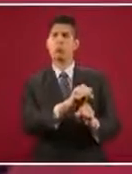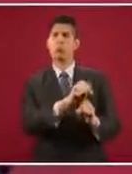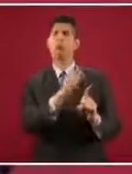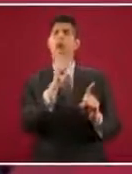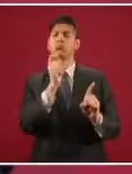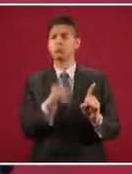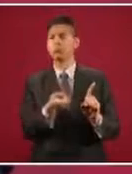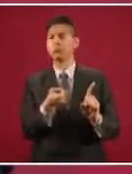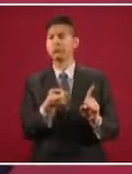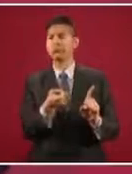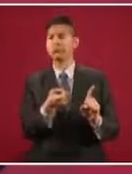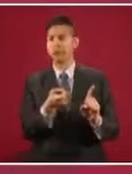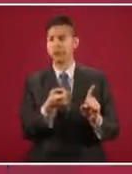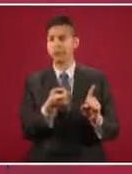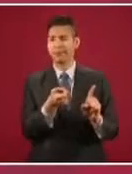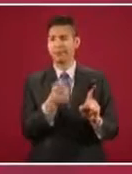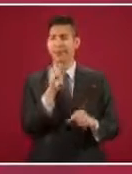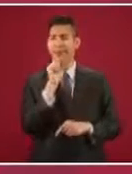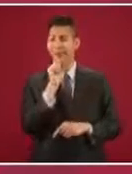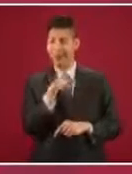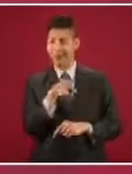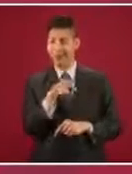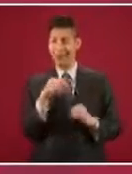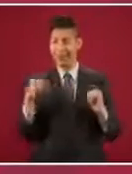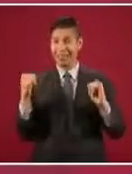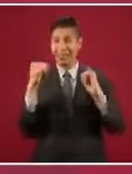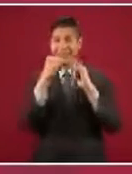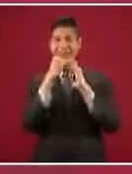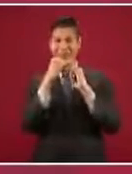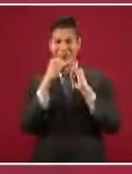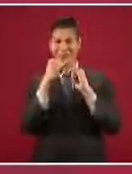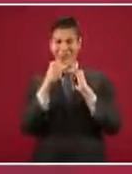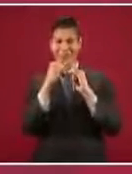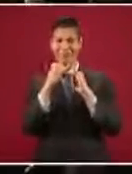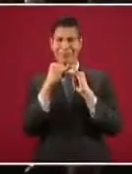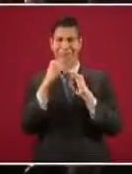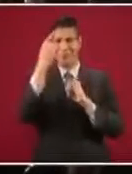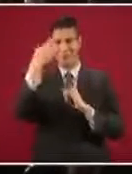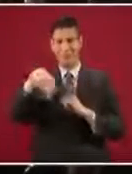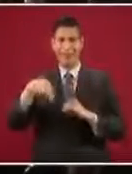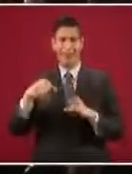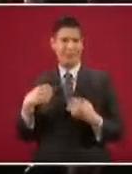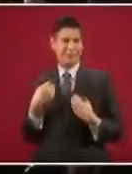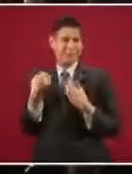que el Instituto para devolverle al pueblo lo robado